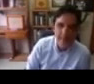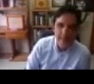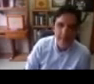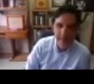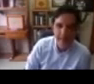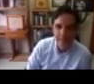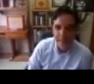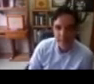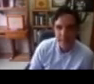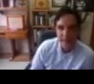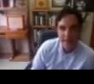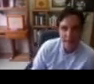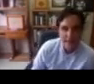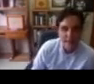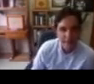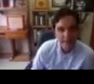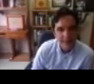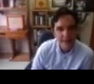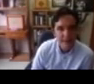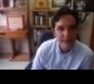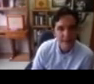adelante.